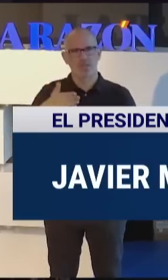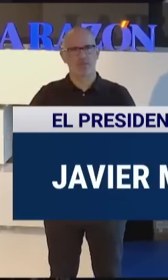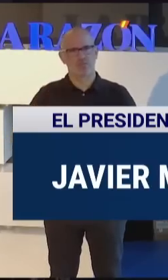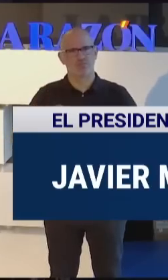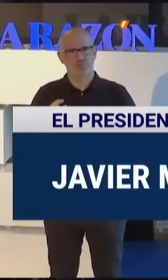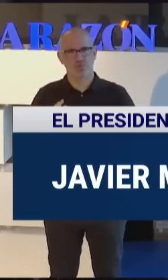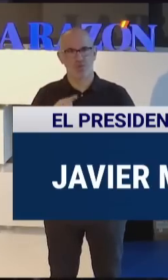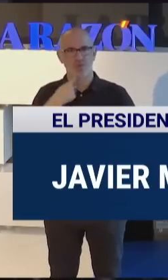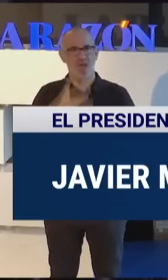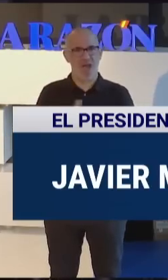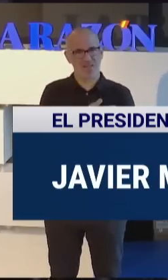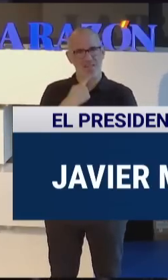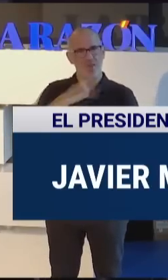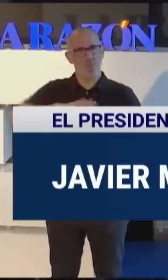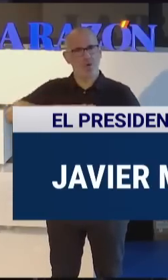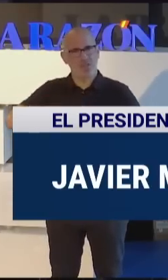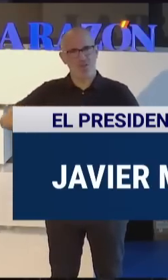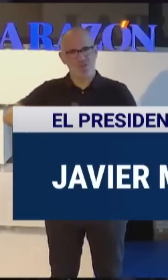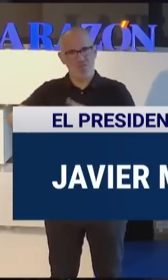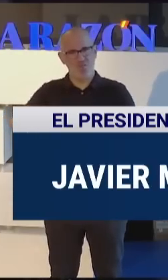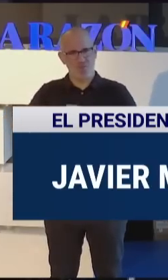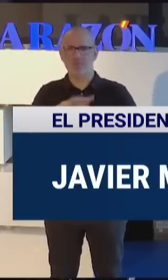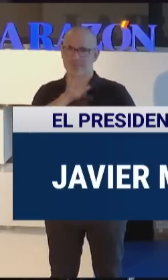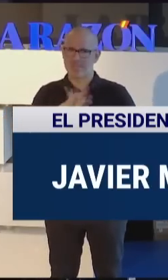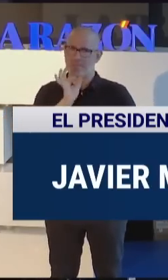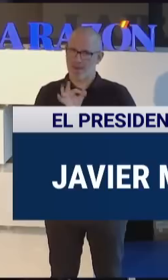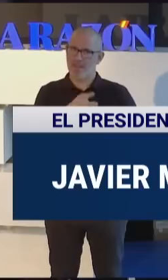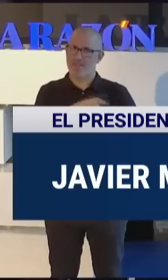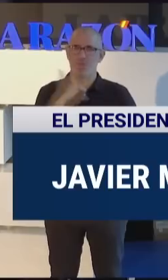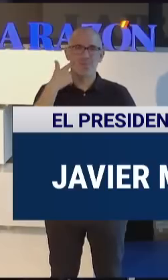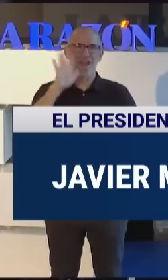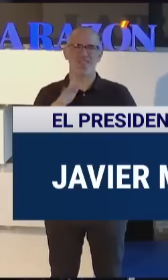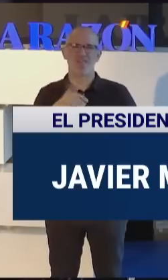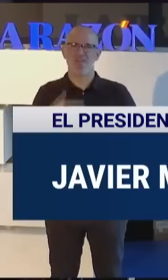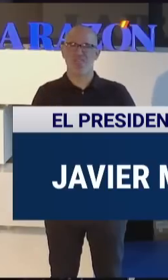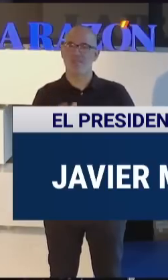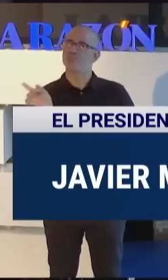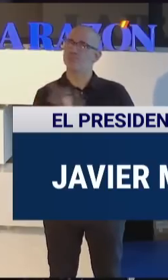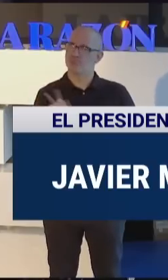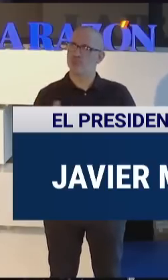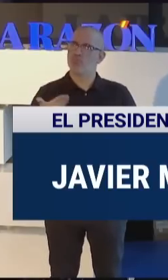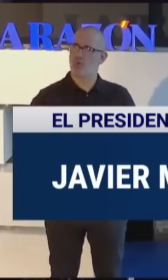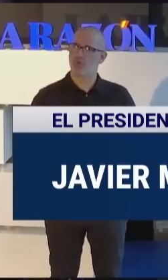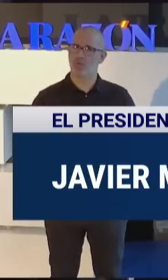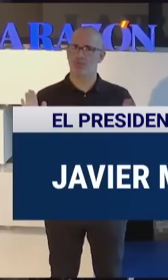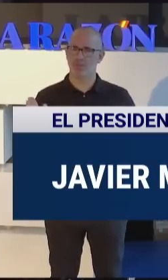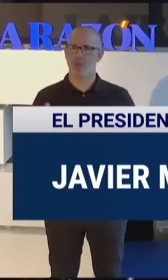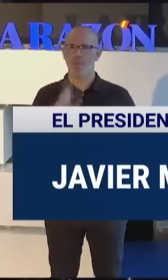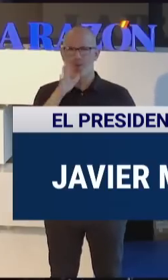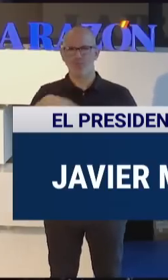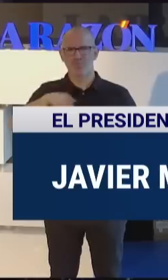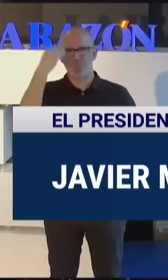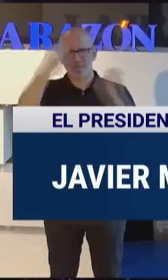arquero de fútbol. Eso tiene una importancia mucho más fuerte de lo que uno se imagina. Ustedes piensen